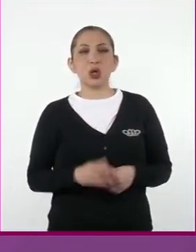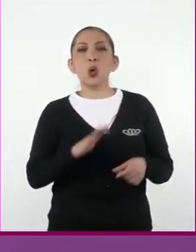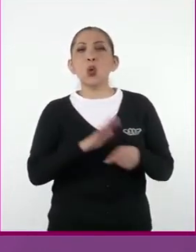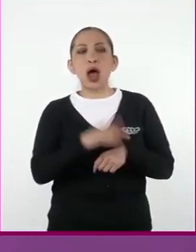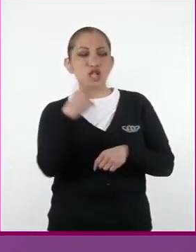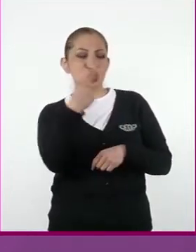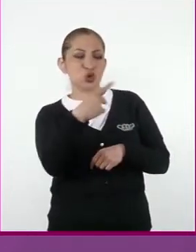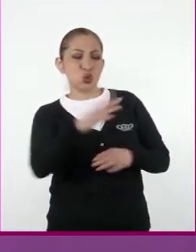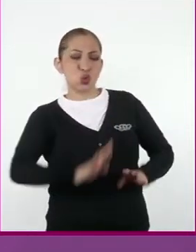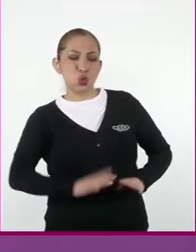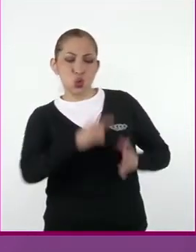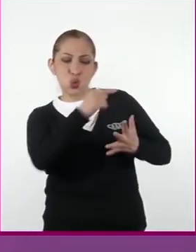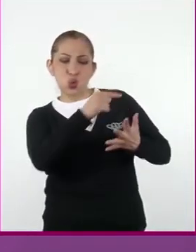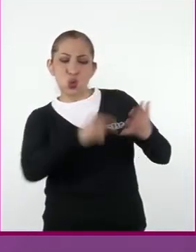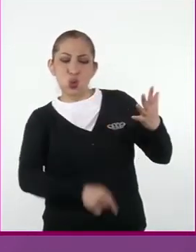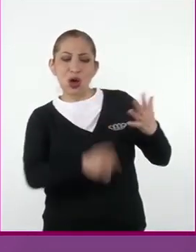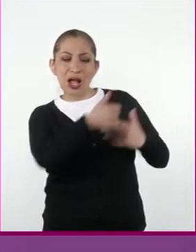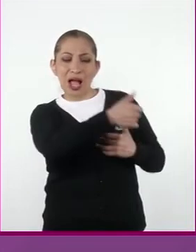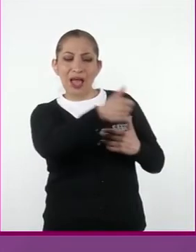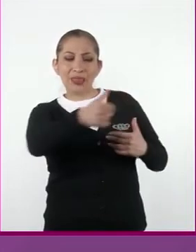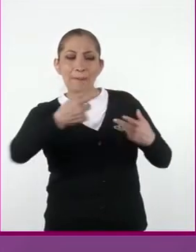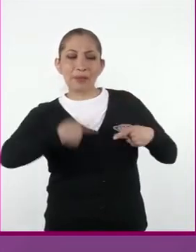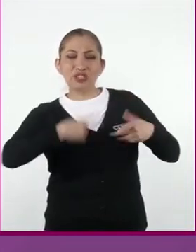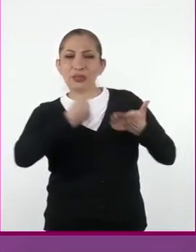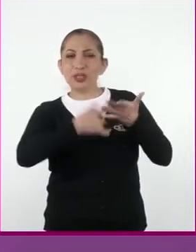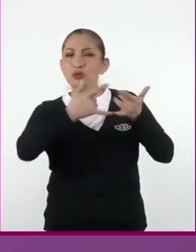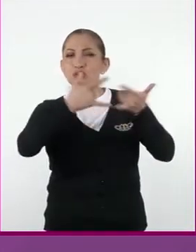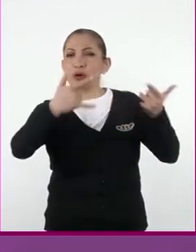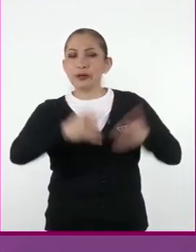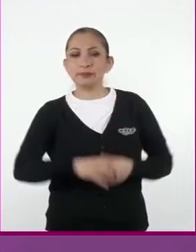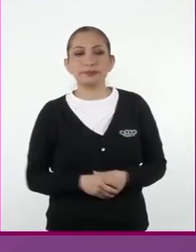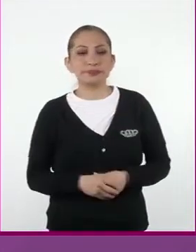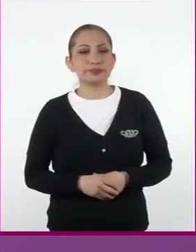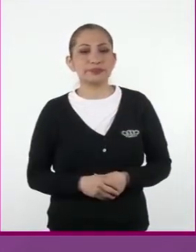¿Cuáles son las características de los protagonistas?